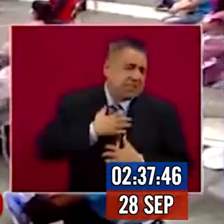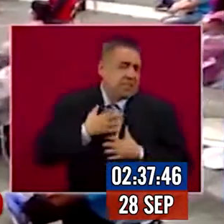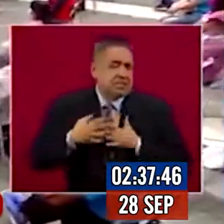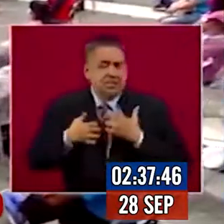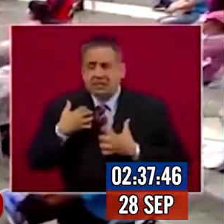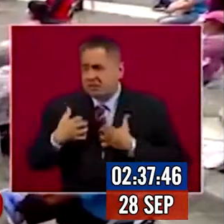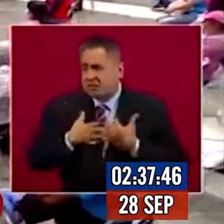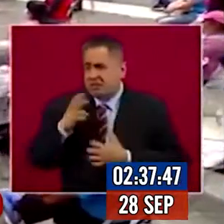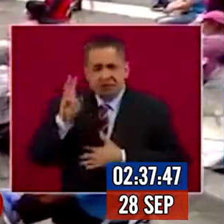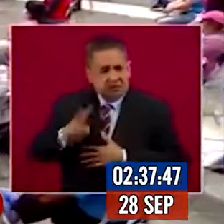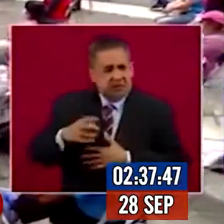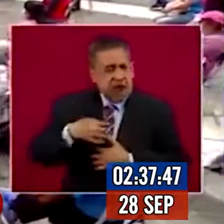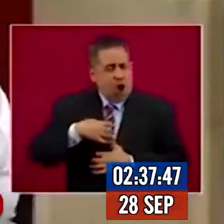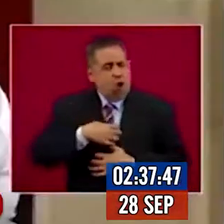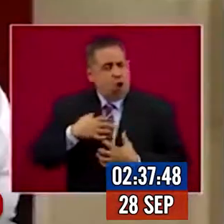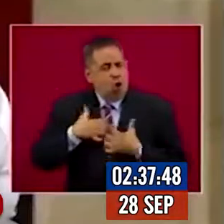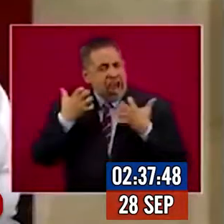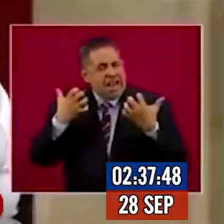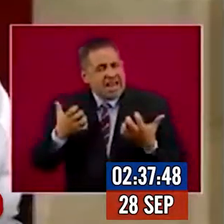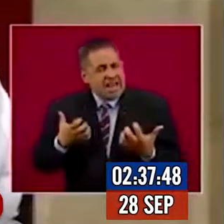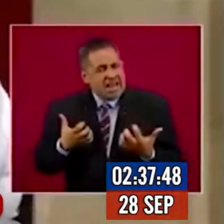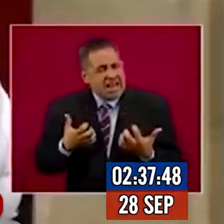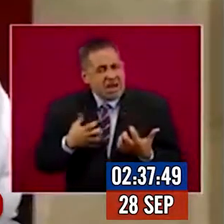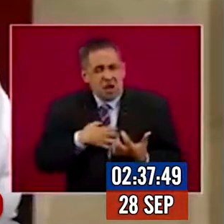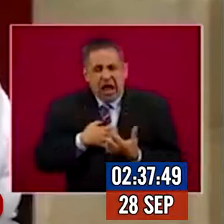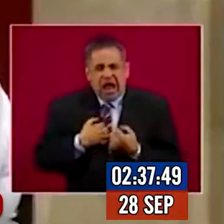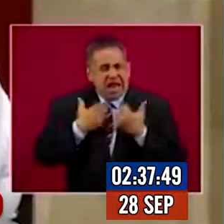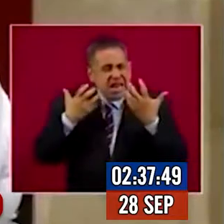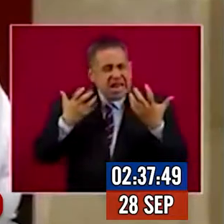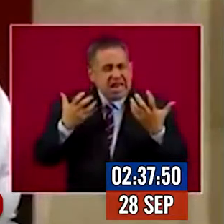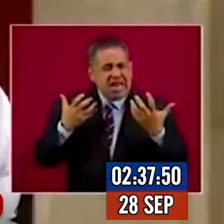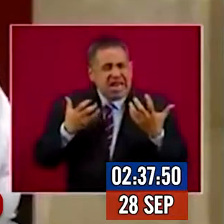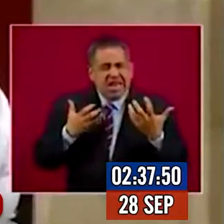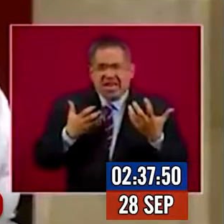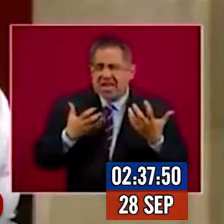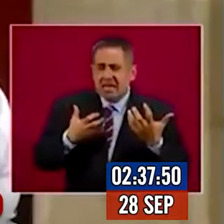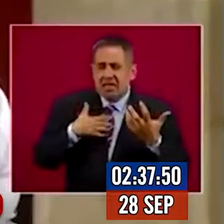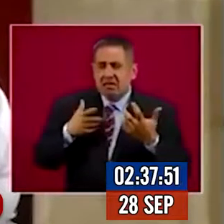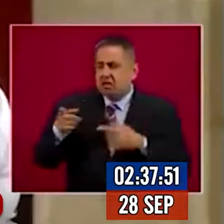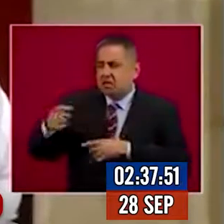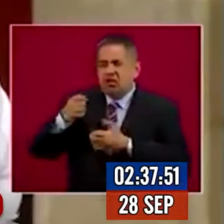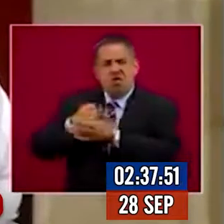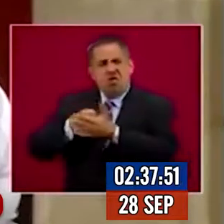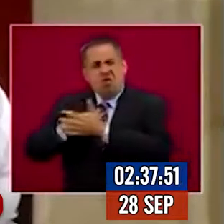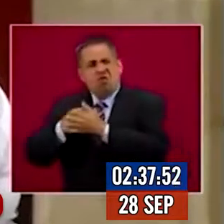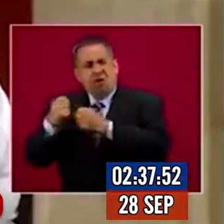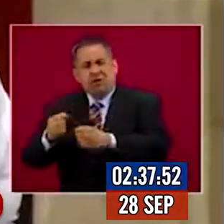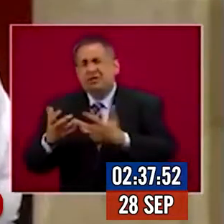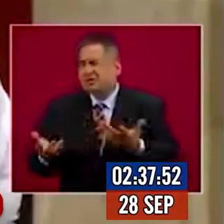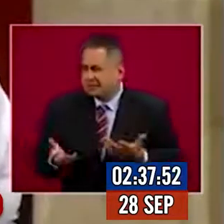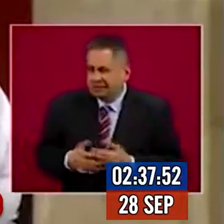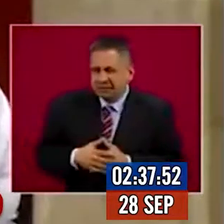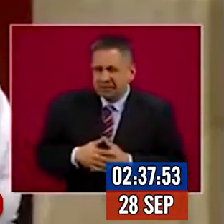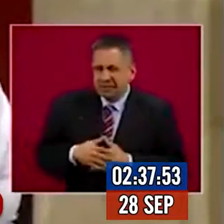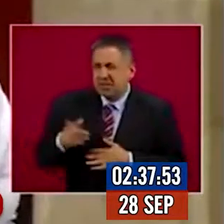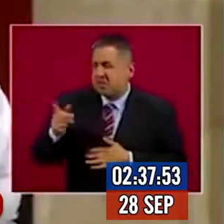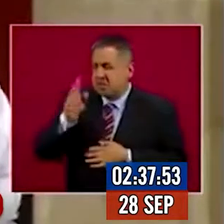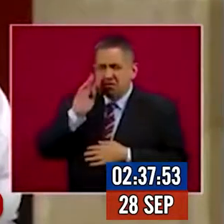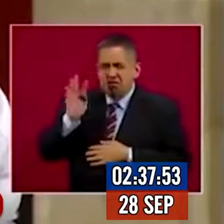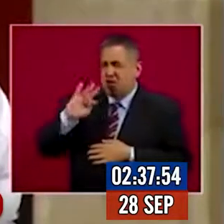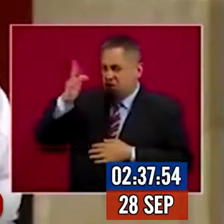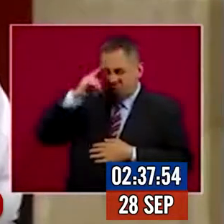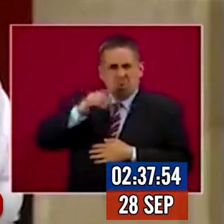y nos da coraje cuando pues dicen lo que hacemos actividades fuertes si por nosotros fuera fuéramos y